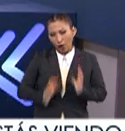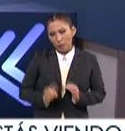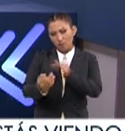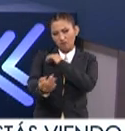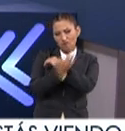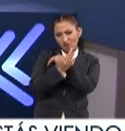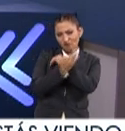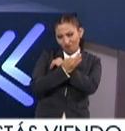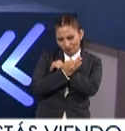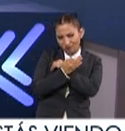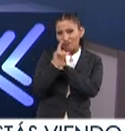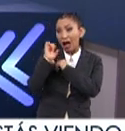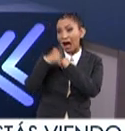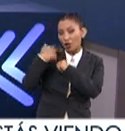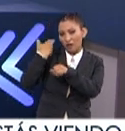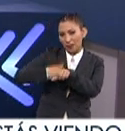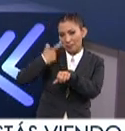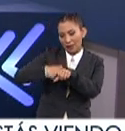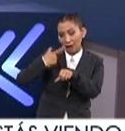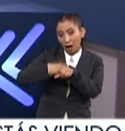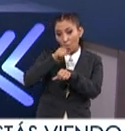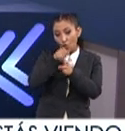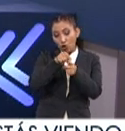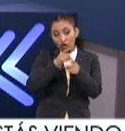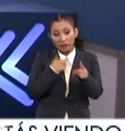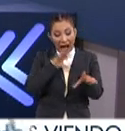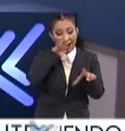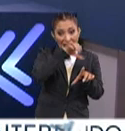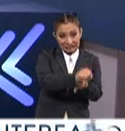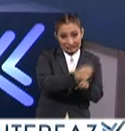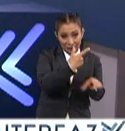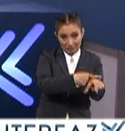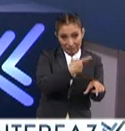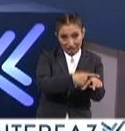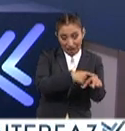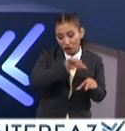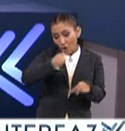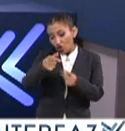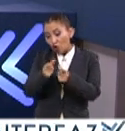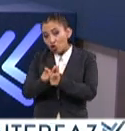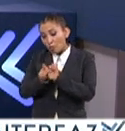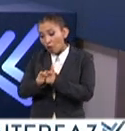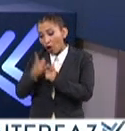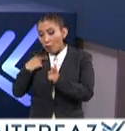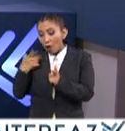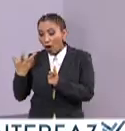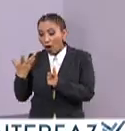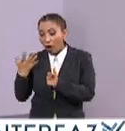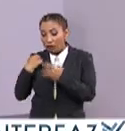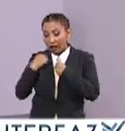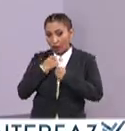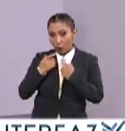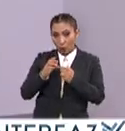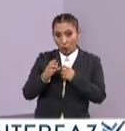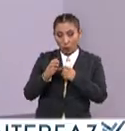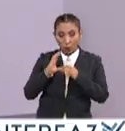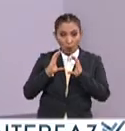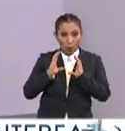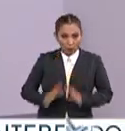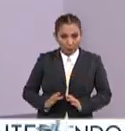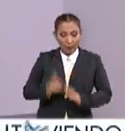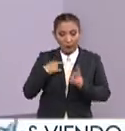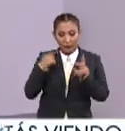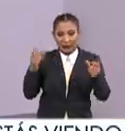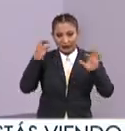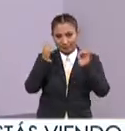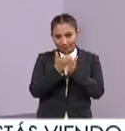permiten que... Bueno, más bien, unos atacan a las enfermedades y otros hacen que no se autodestruya el cuerpo. Sí. Y por eso ahí